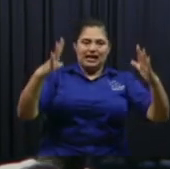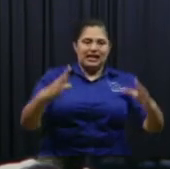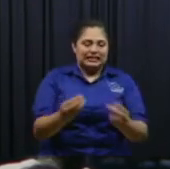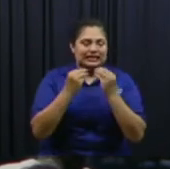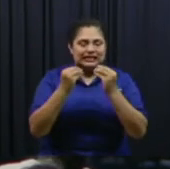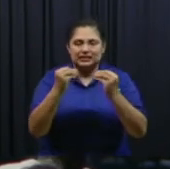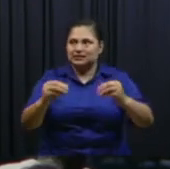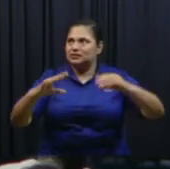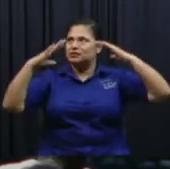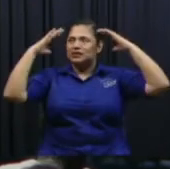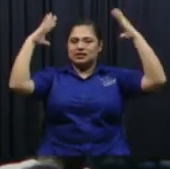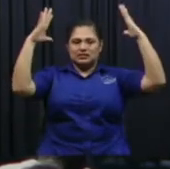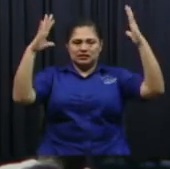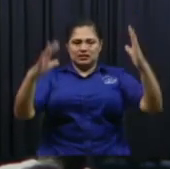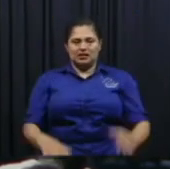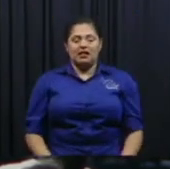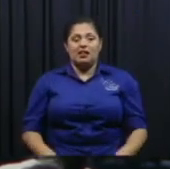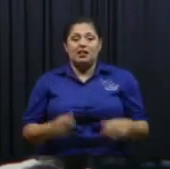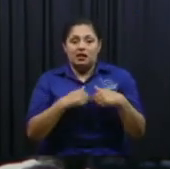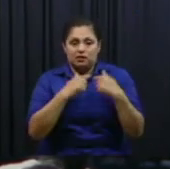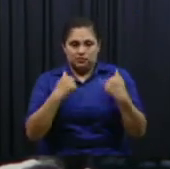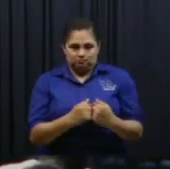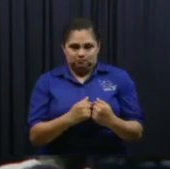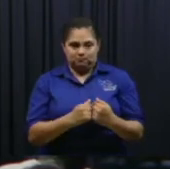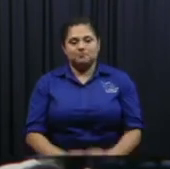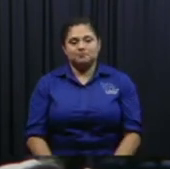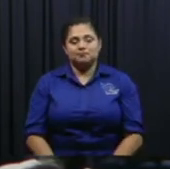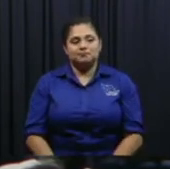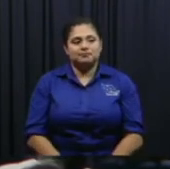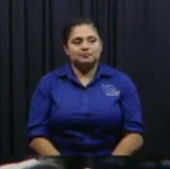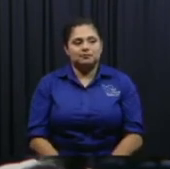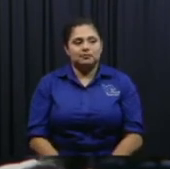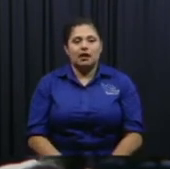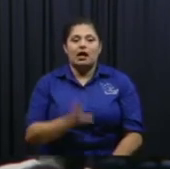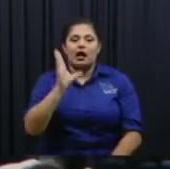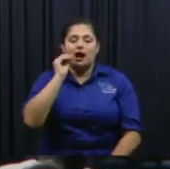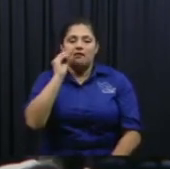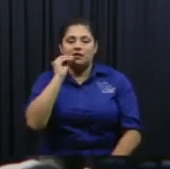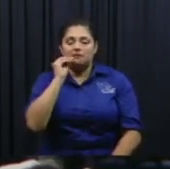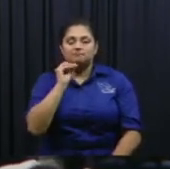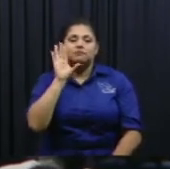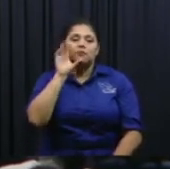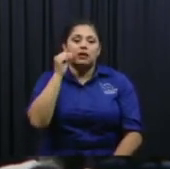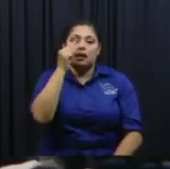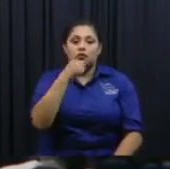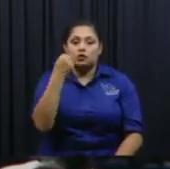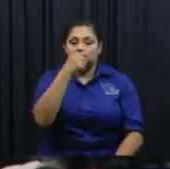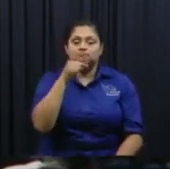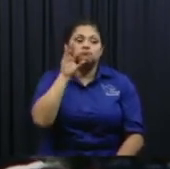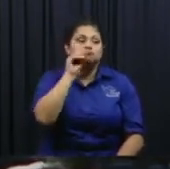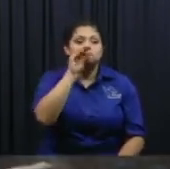de la abundancia del corazón habla en la boca